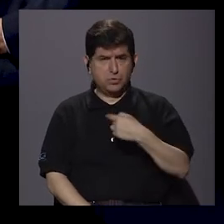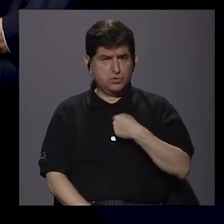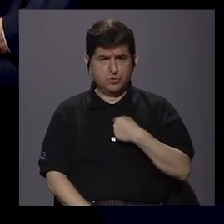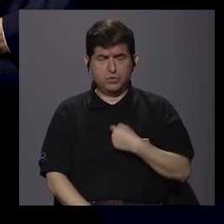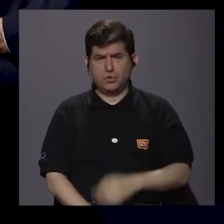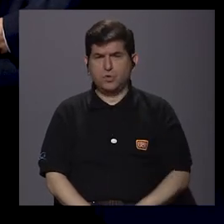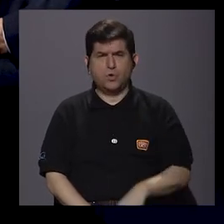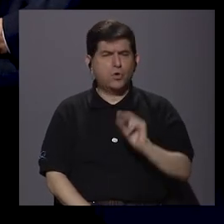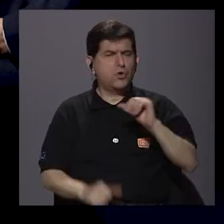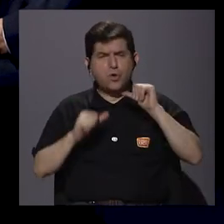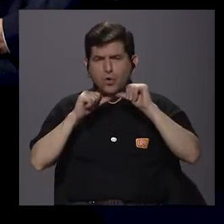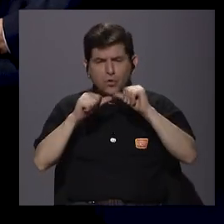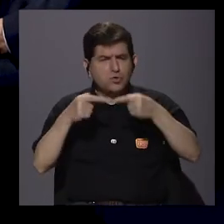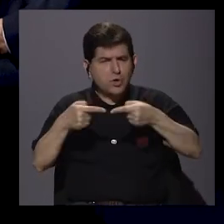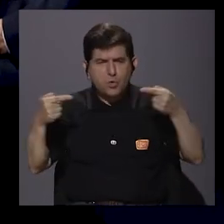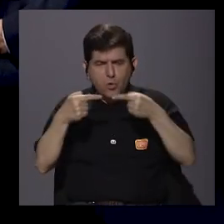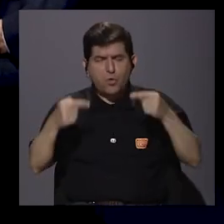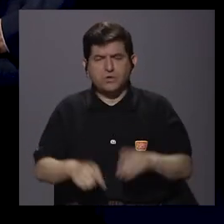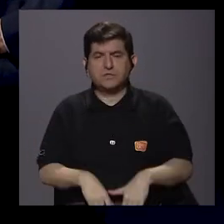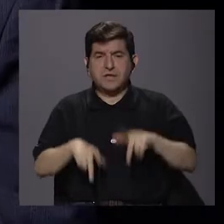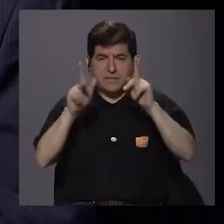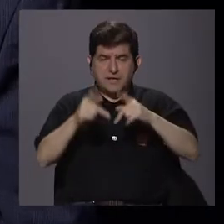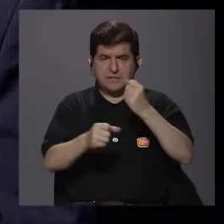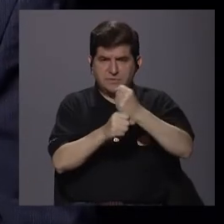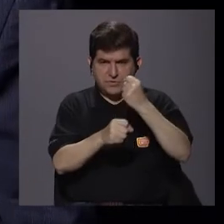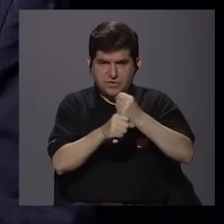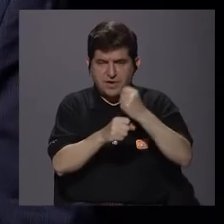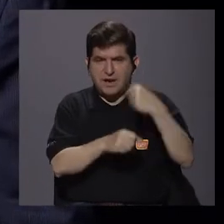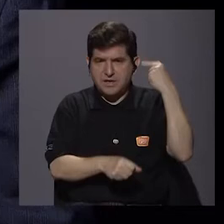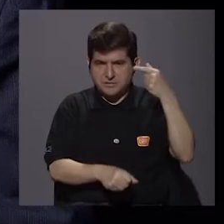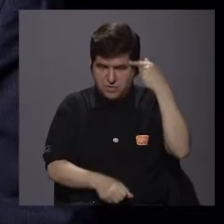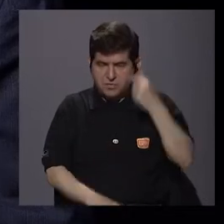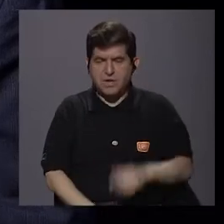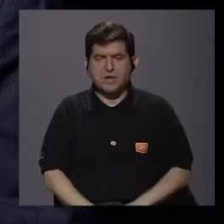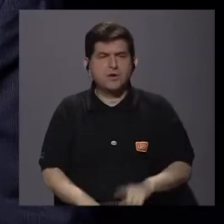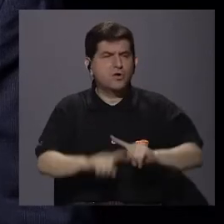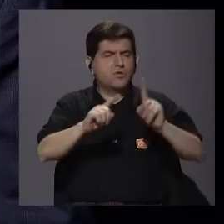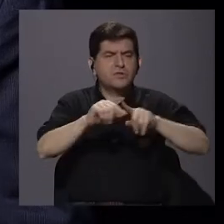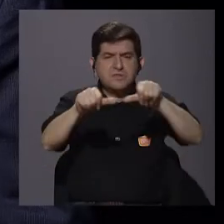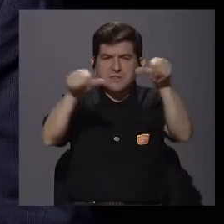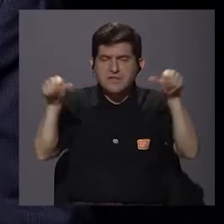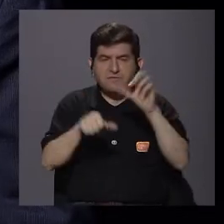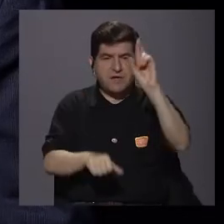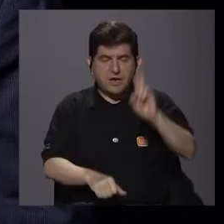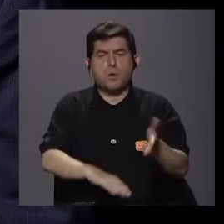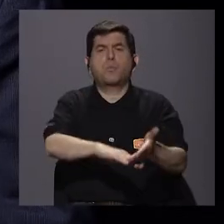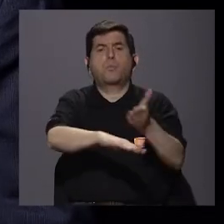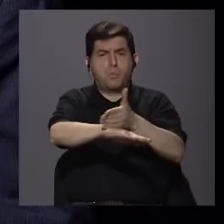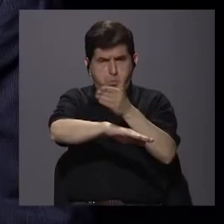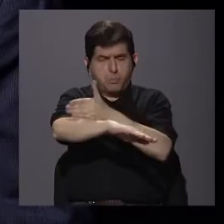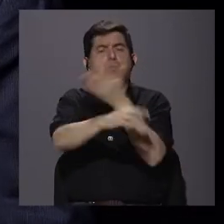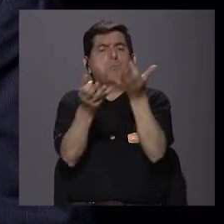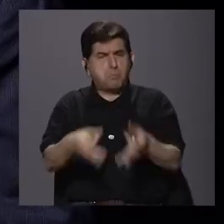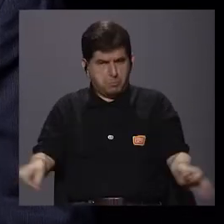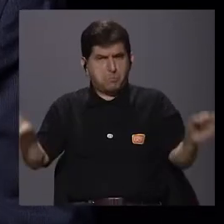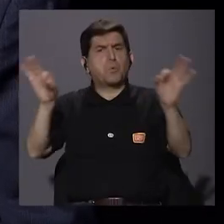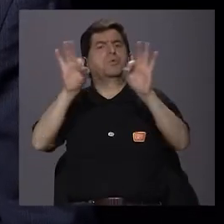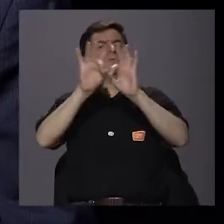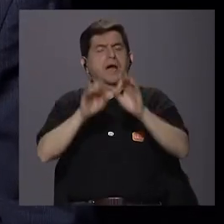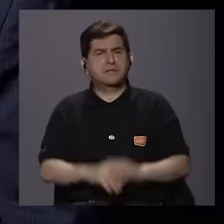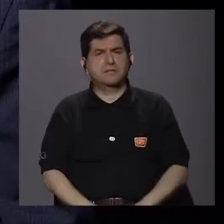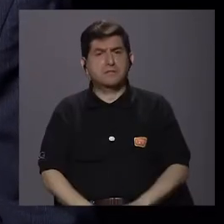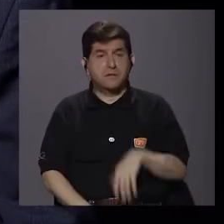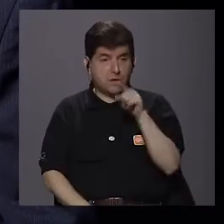estoy sistemáticamente en contra del burócrata creo que hay muchos aspectos que costa rica ha mejorado notablemente si no